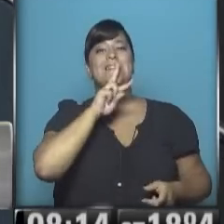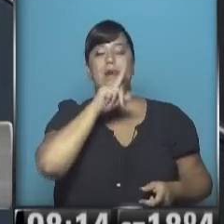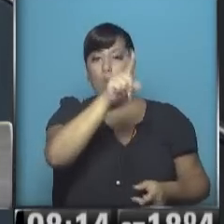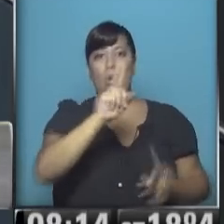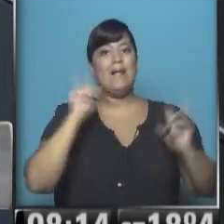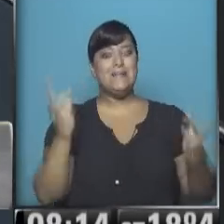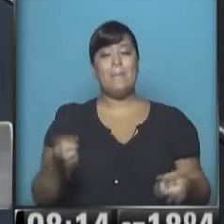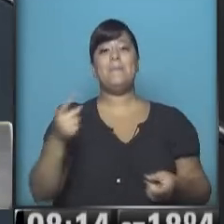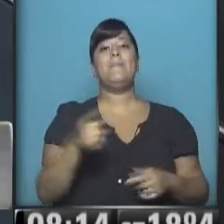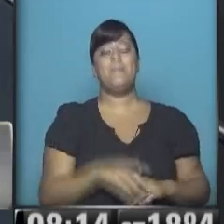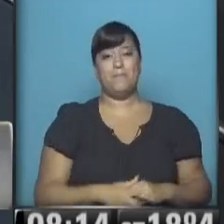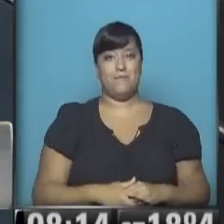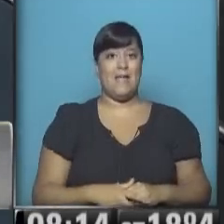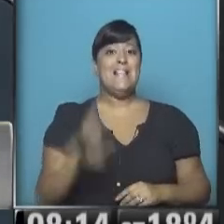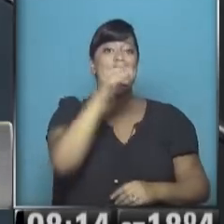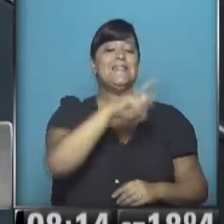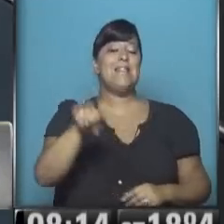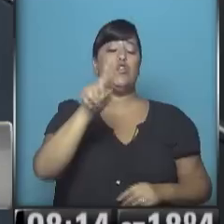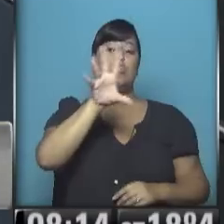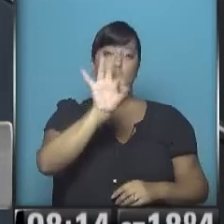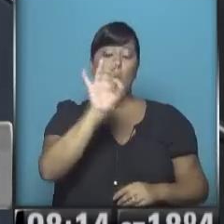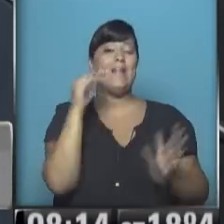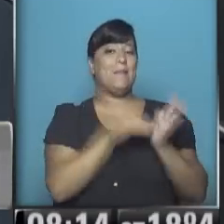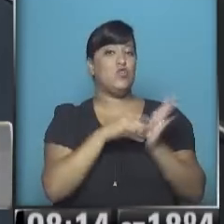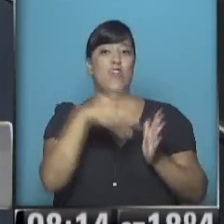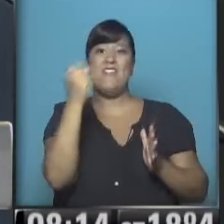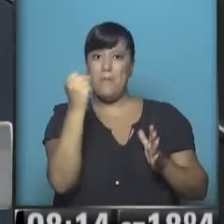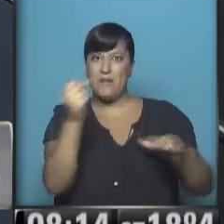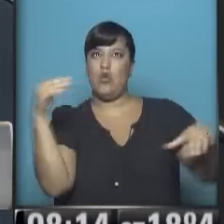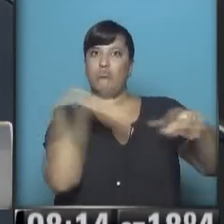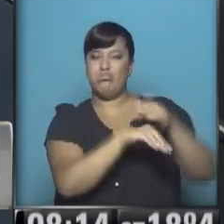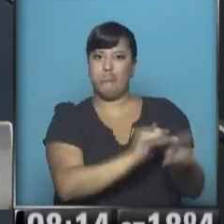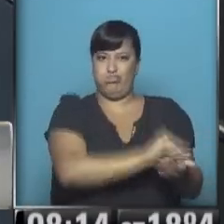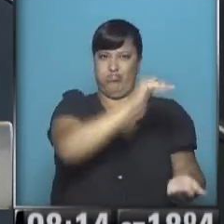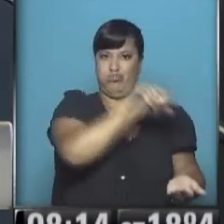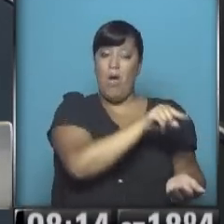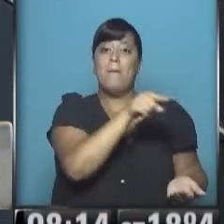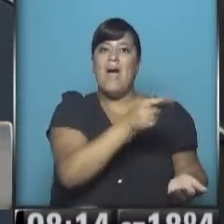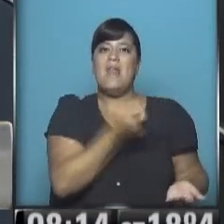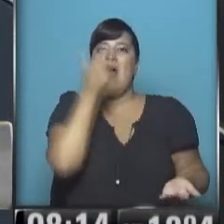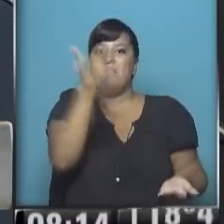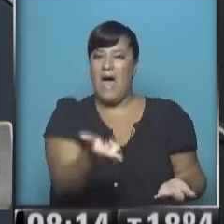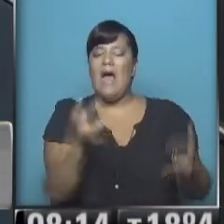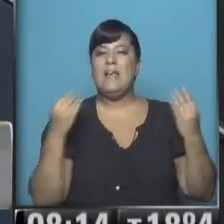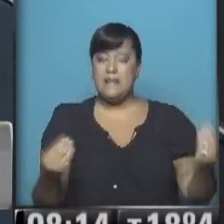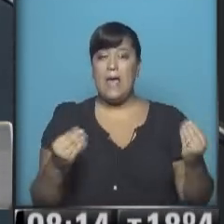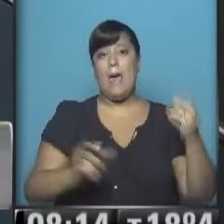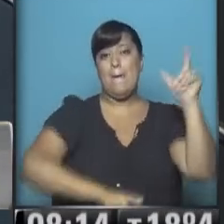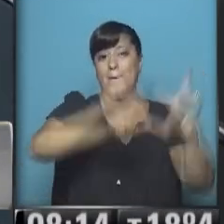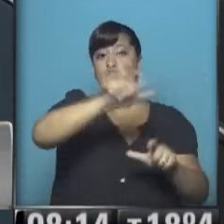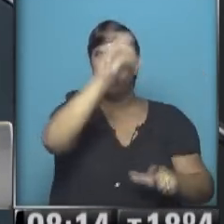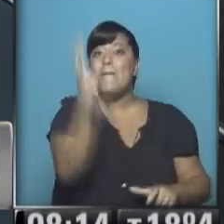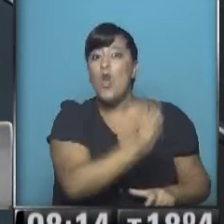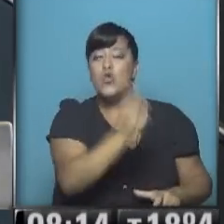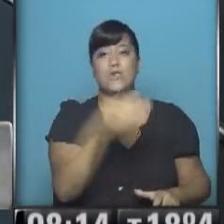de inversión y de intervención con el objeto de garantizar que los productores actuales puedan